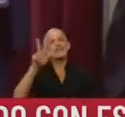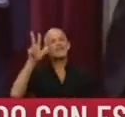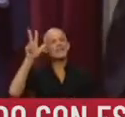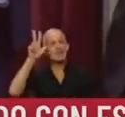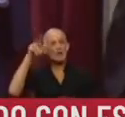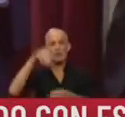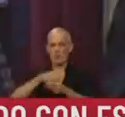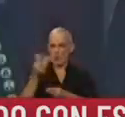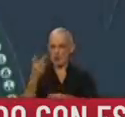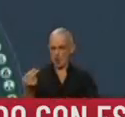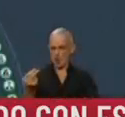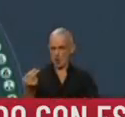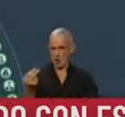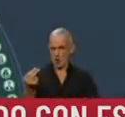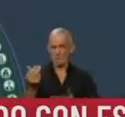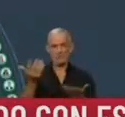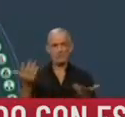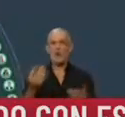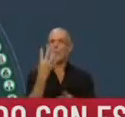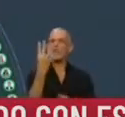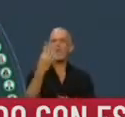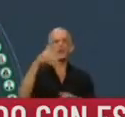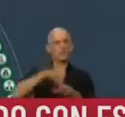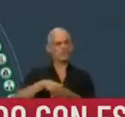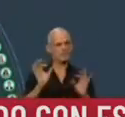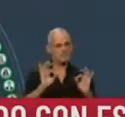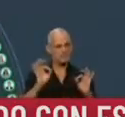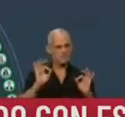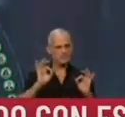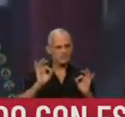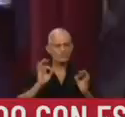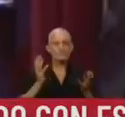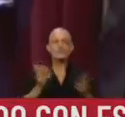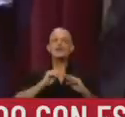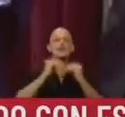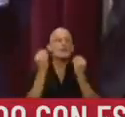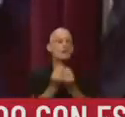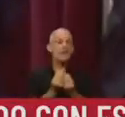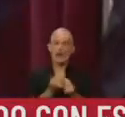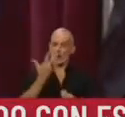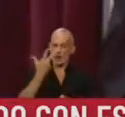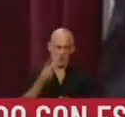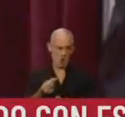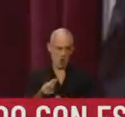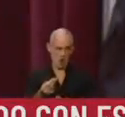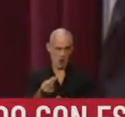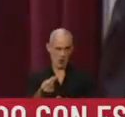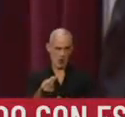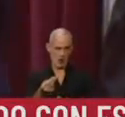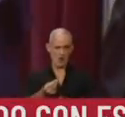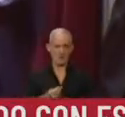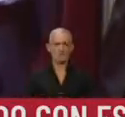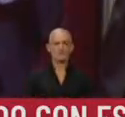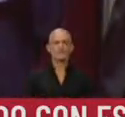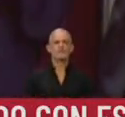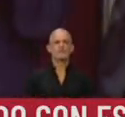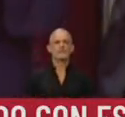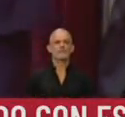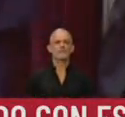dimes y diretes y el tiempo de discusión, se propuso un pase a comisión del